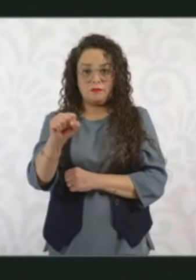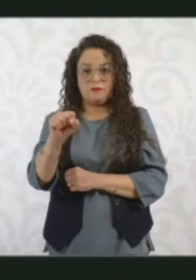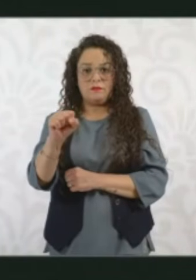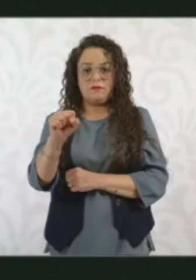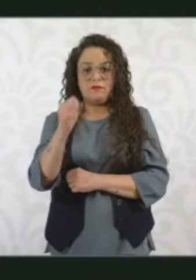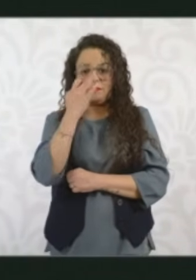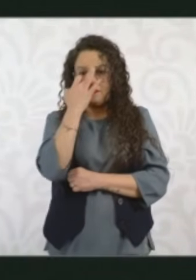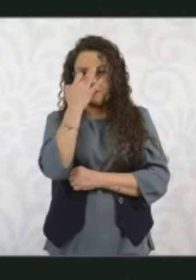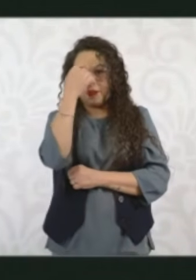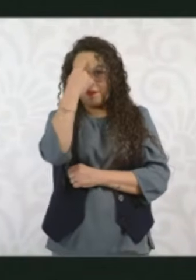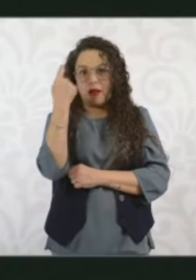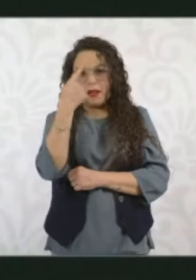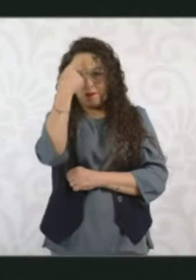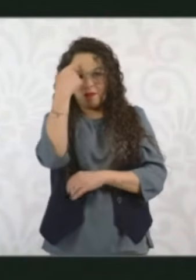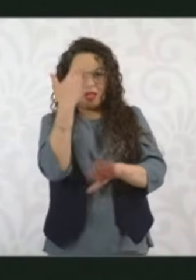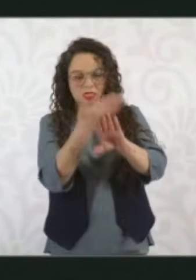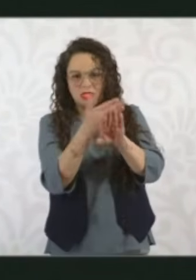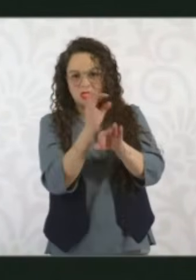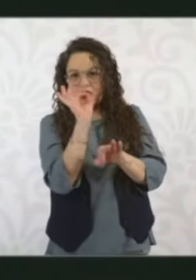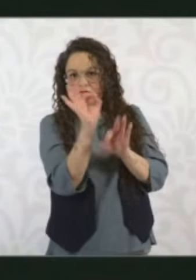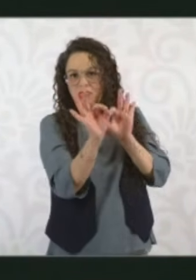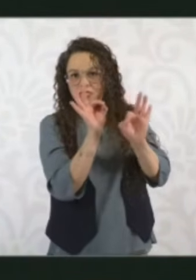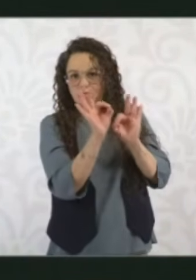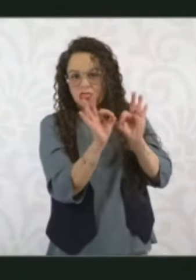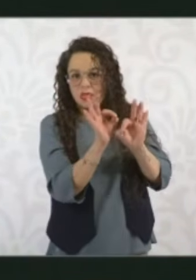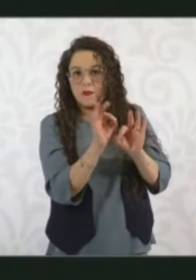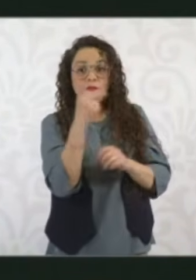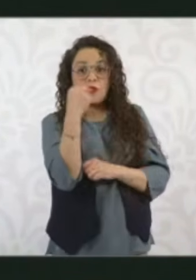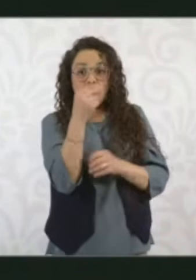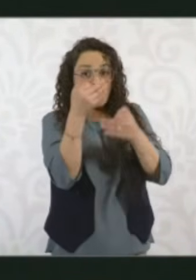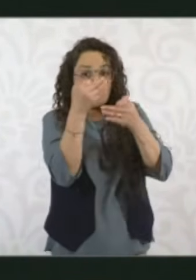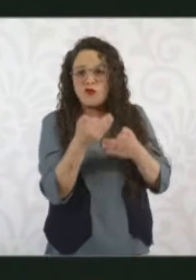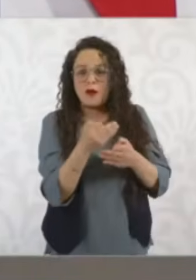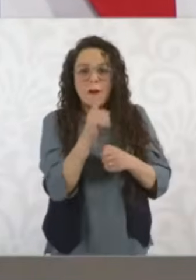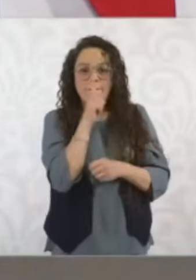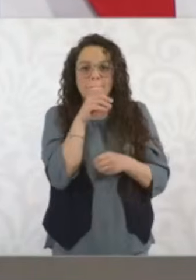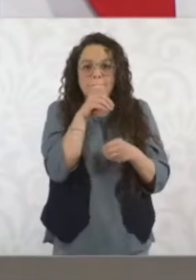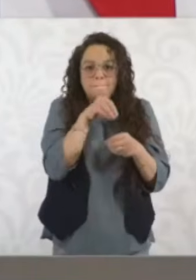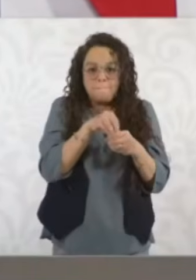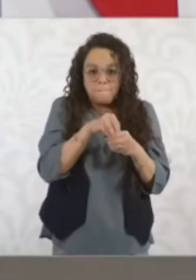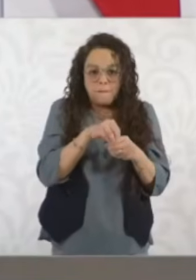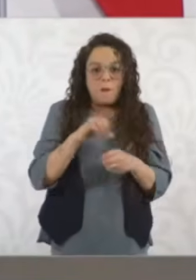de ataque, bloque anónimo, trolls.